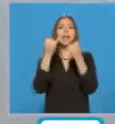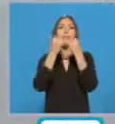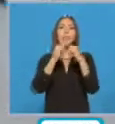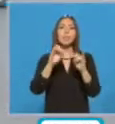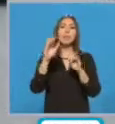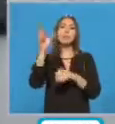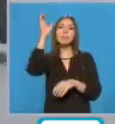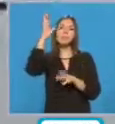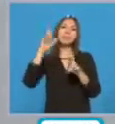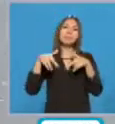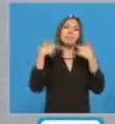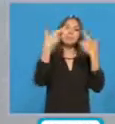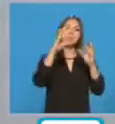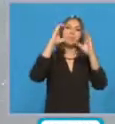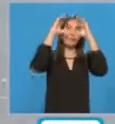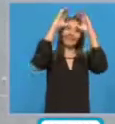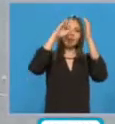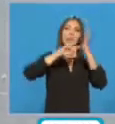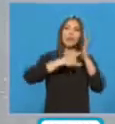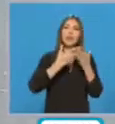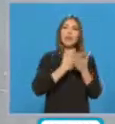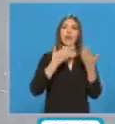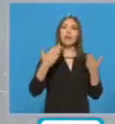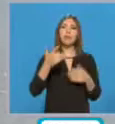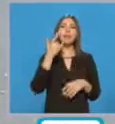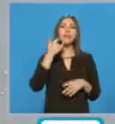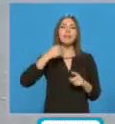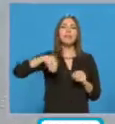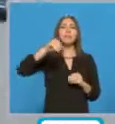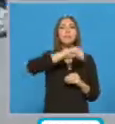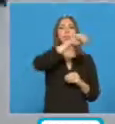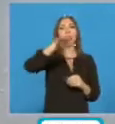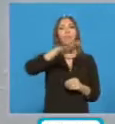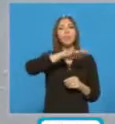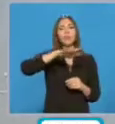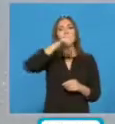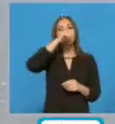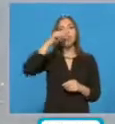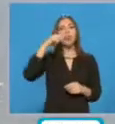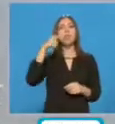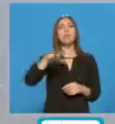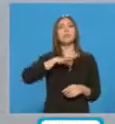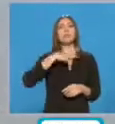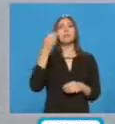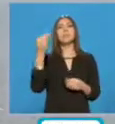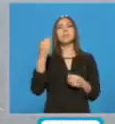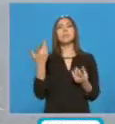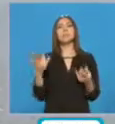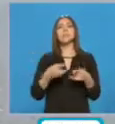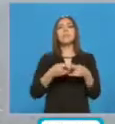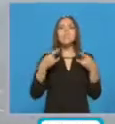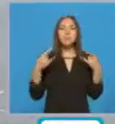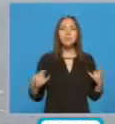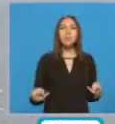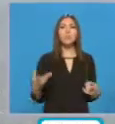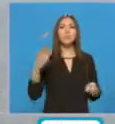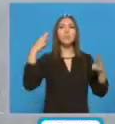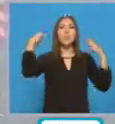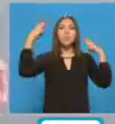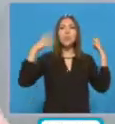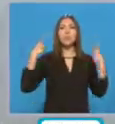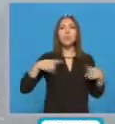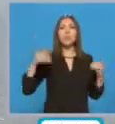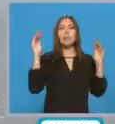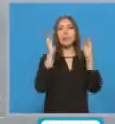recorrer la Colonia Juárez, que créame, está llena de historias, de museos, de personajes y de